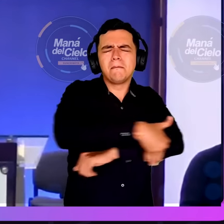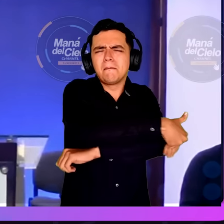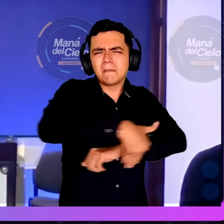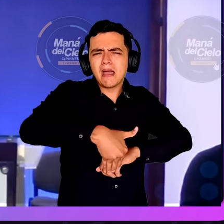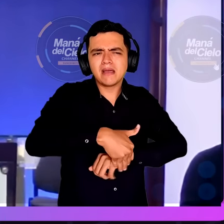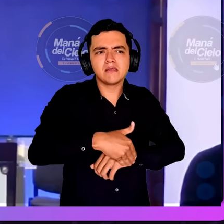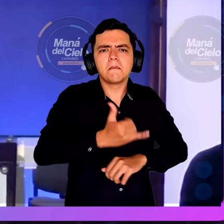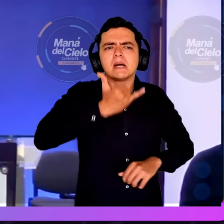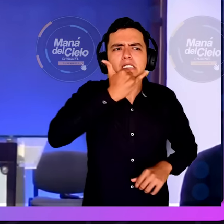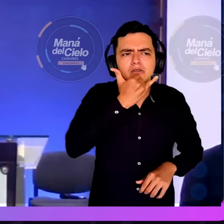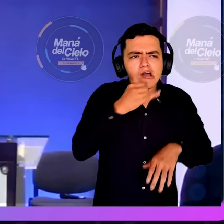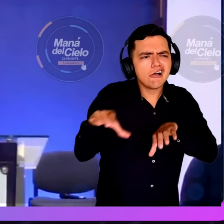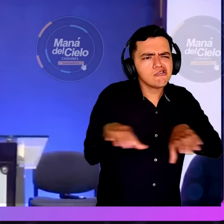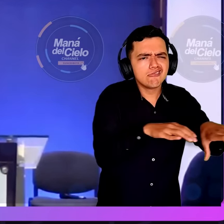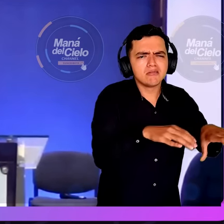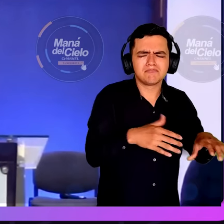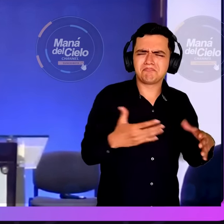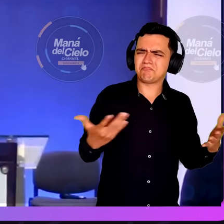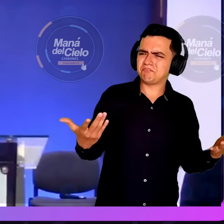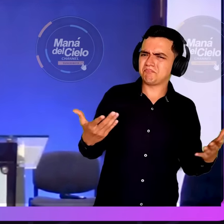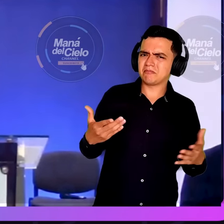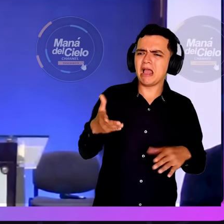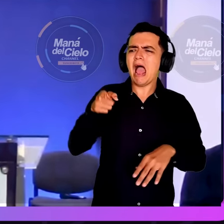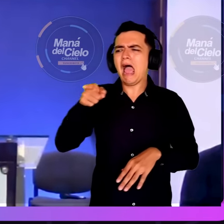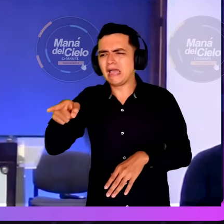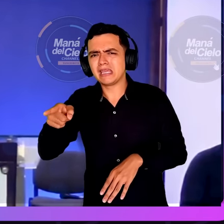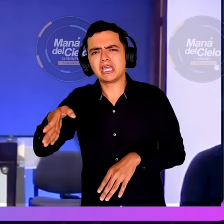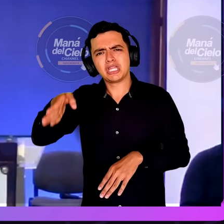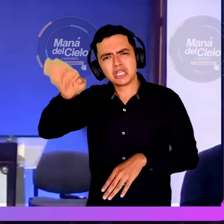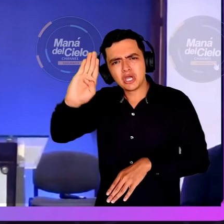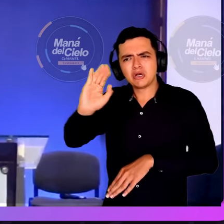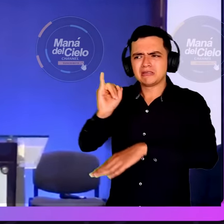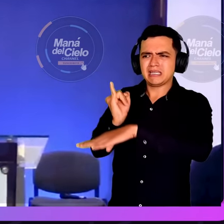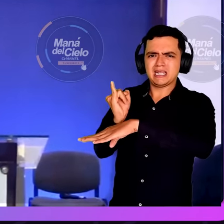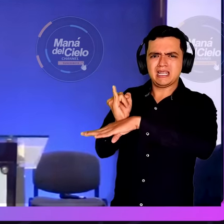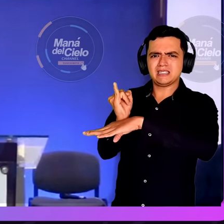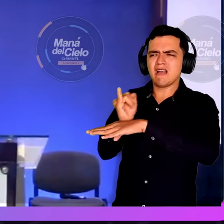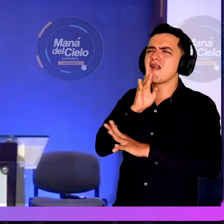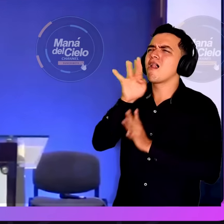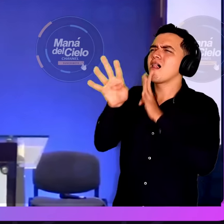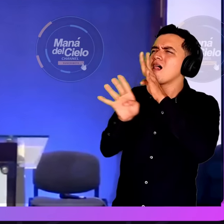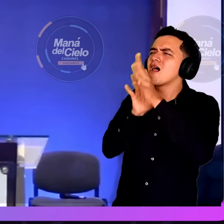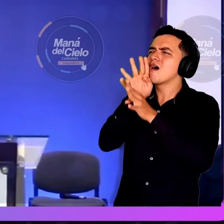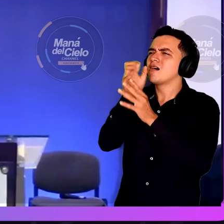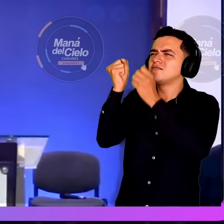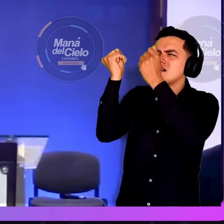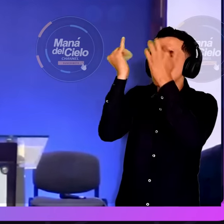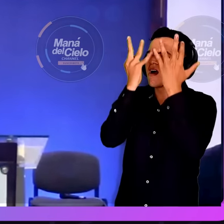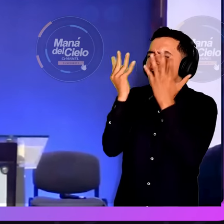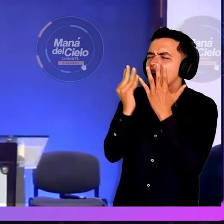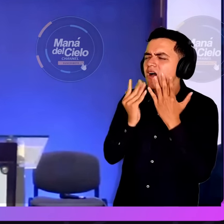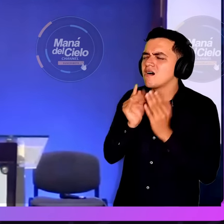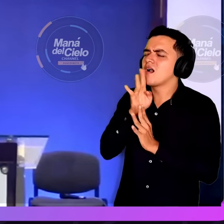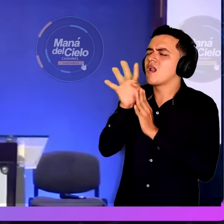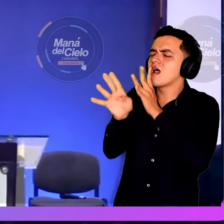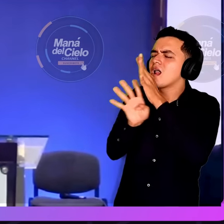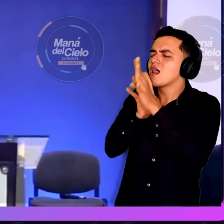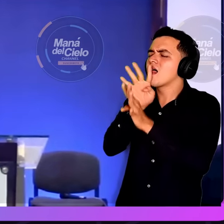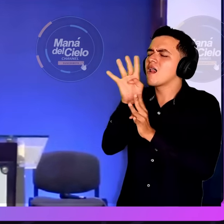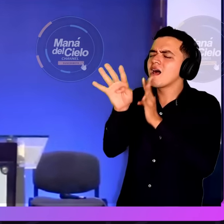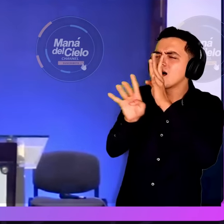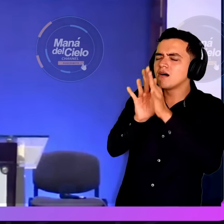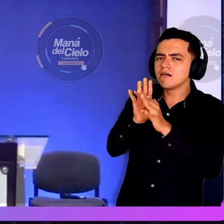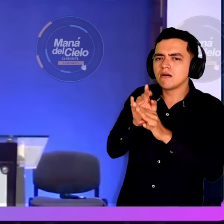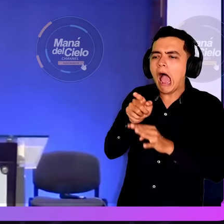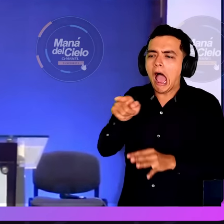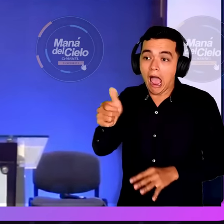de Dios. Déjame decirte, hermanos, que Dios no necesita cristianos simplemente de templo. Hay gente que en el templo habla en lenguas, pero después sale a la